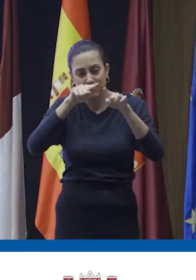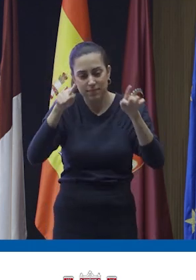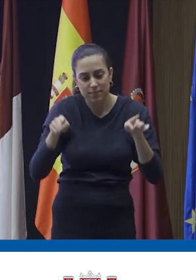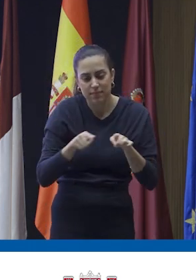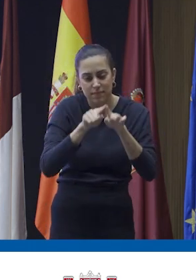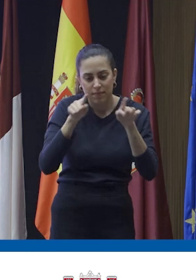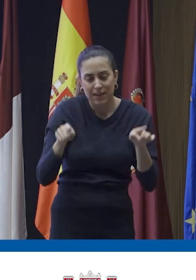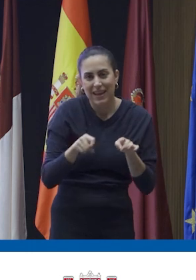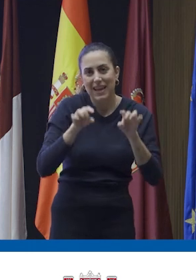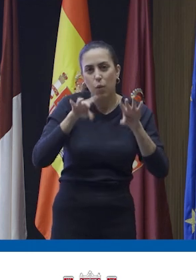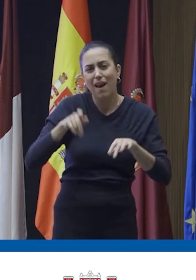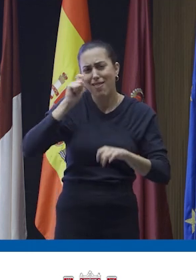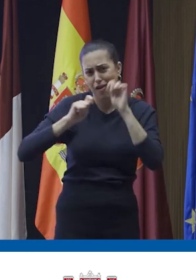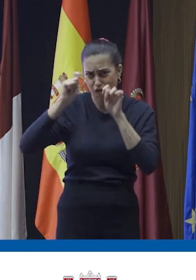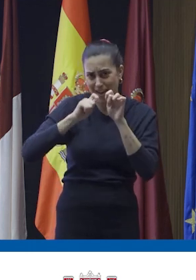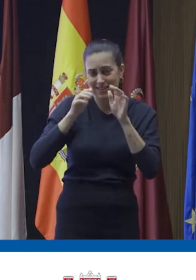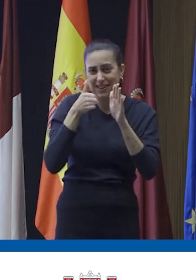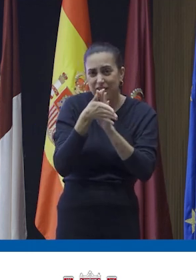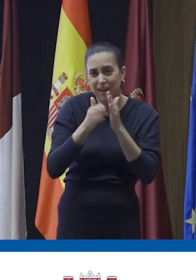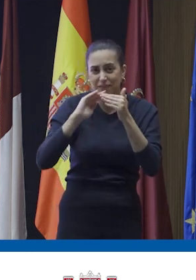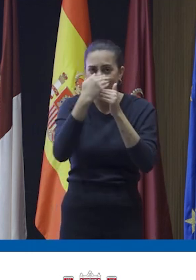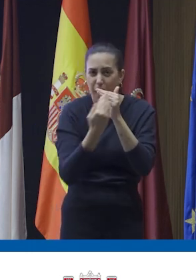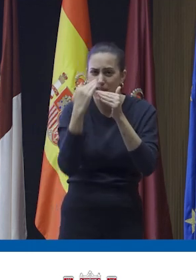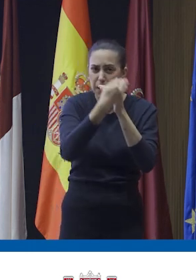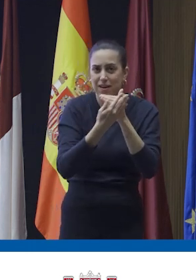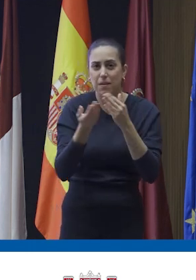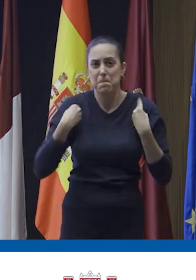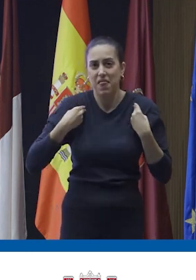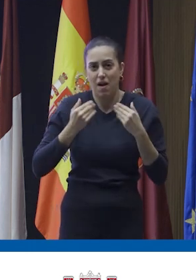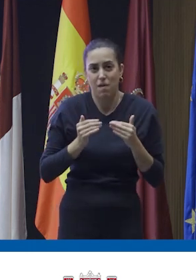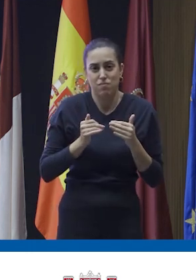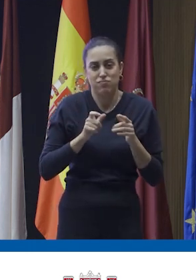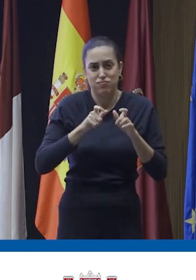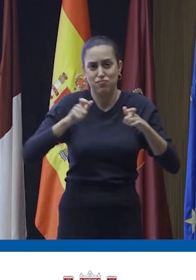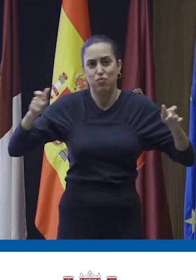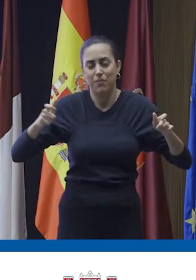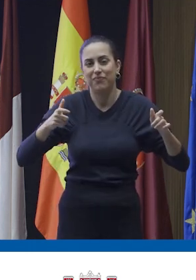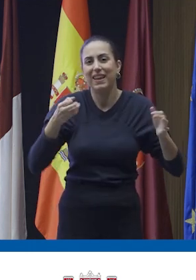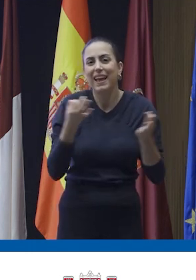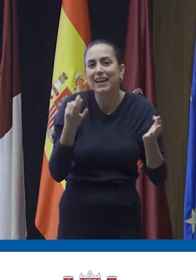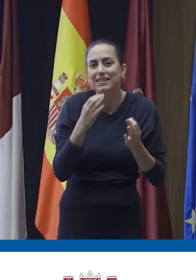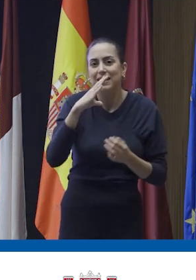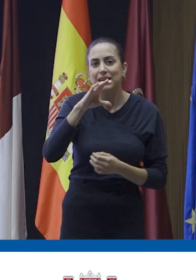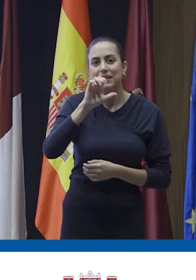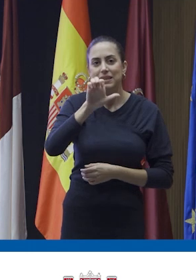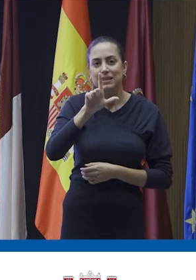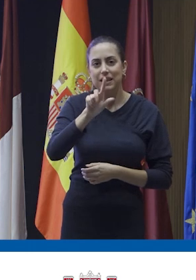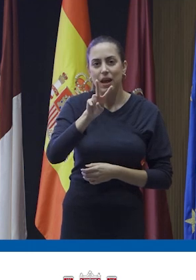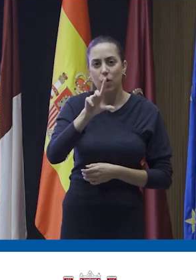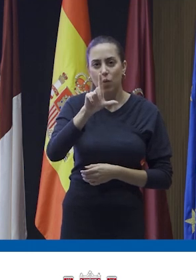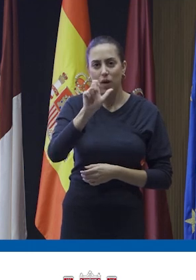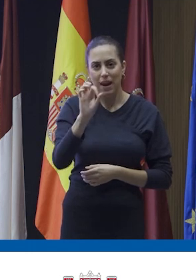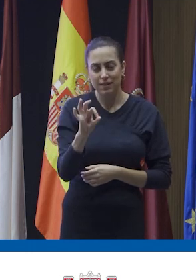como unas capas de cebolla, que va creciendo a lo largo de la vida, ¿vale? Que son nuestras células epiteliales. Y tenemos el